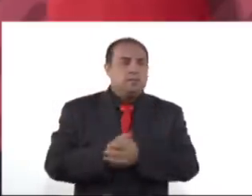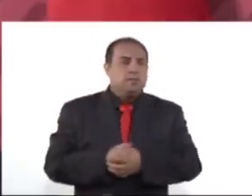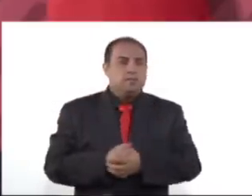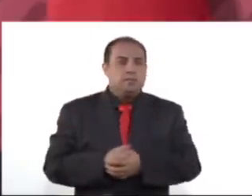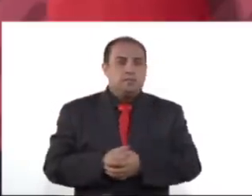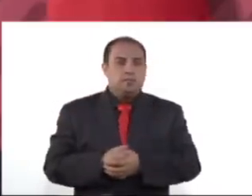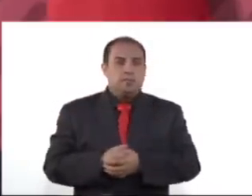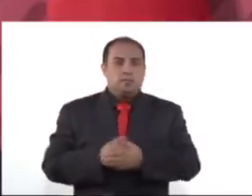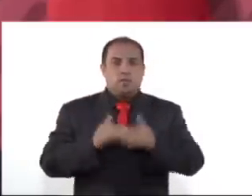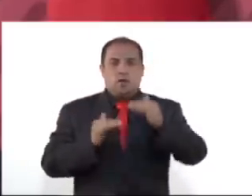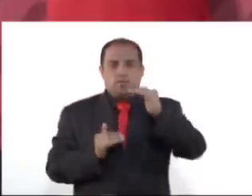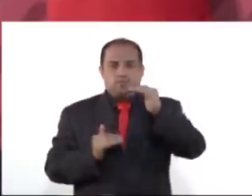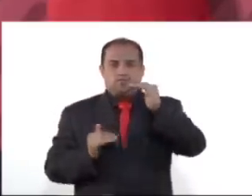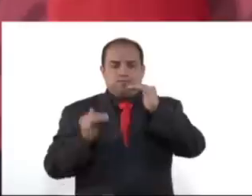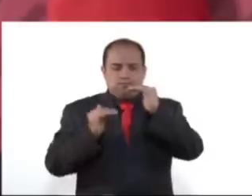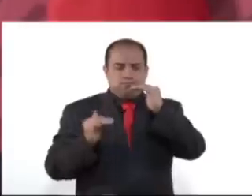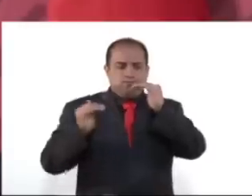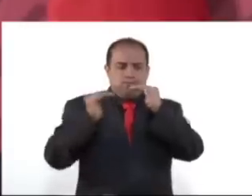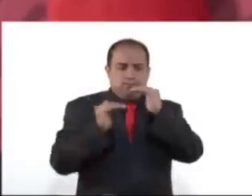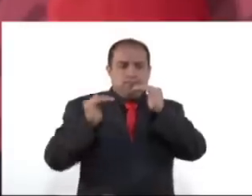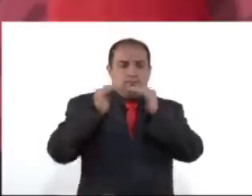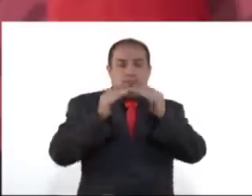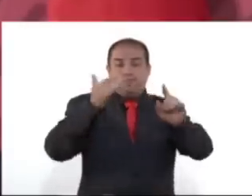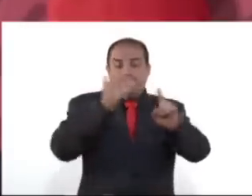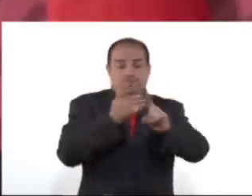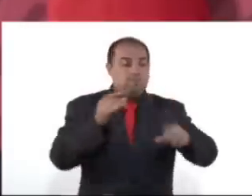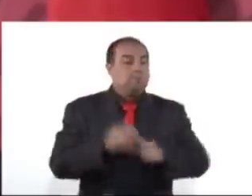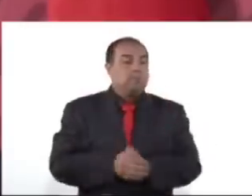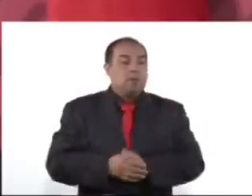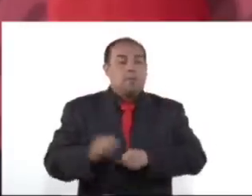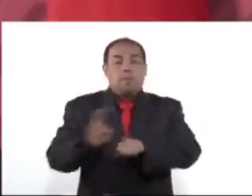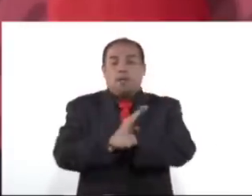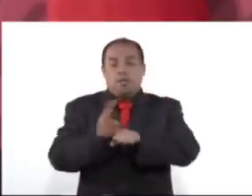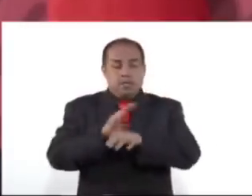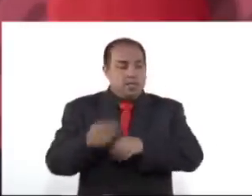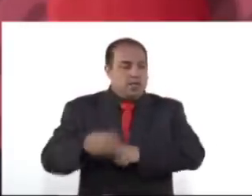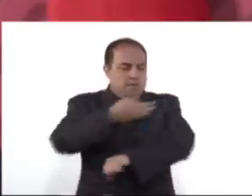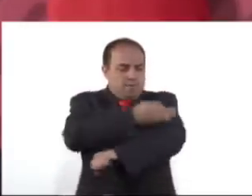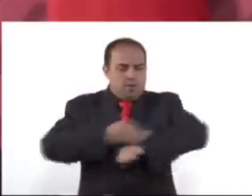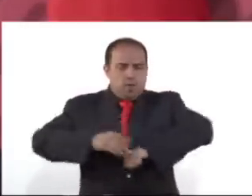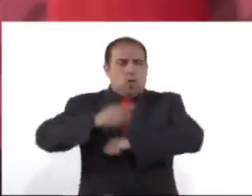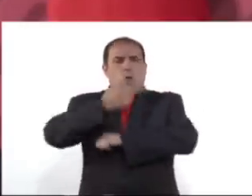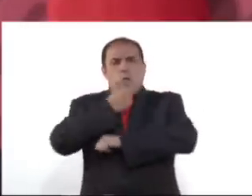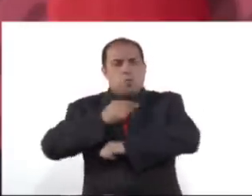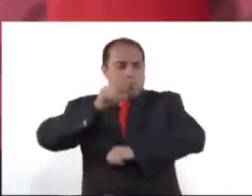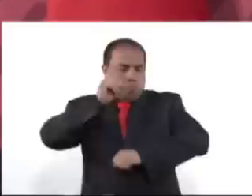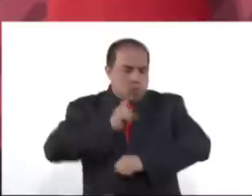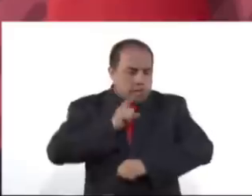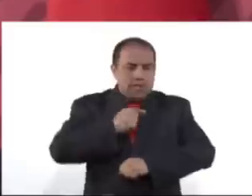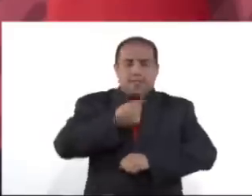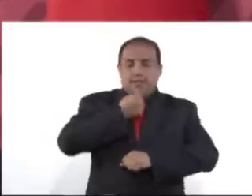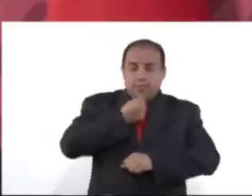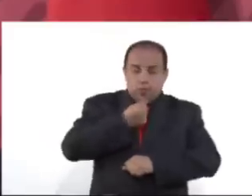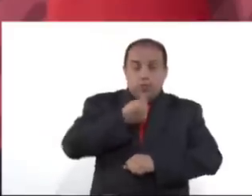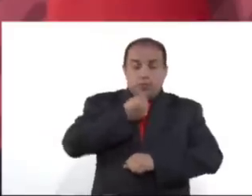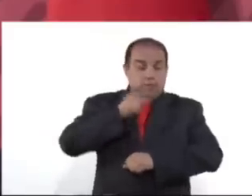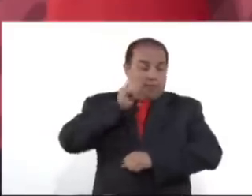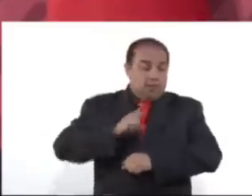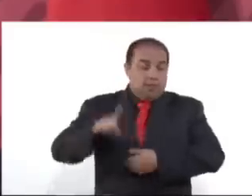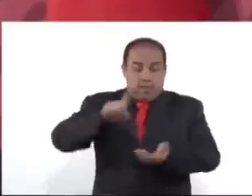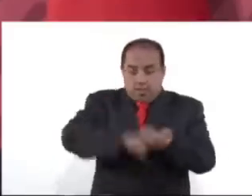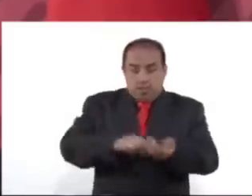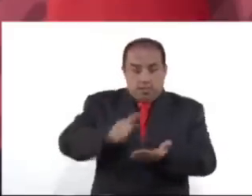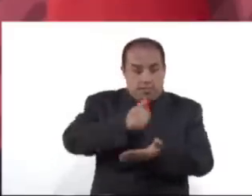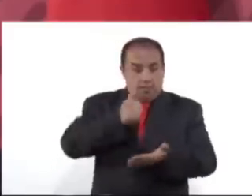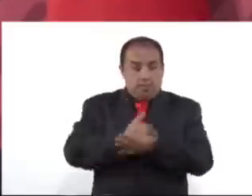cortar las brechas de desigualdad Beneficiar a las familias A las mujeres A los hombres A los niños y a las niñas De nuestra